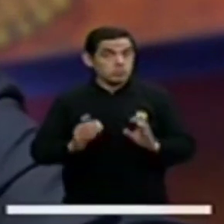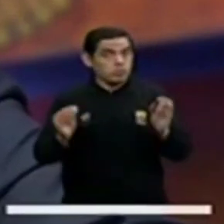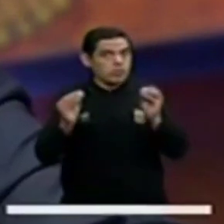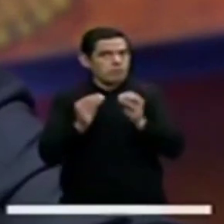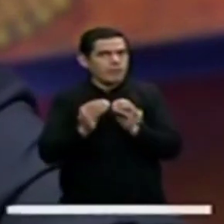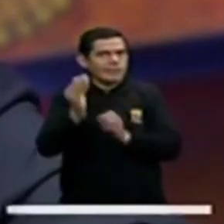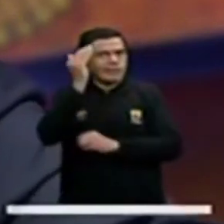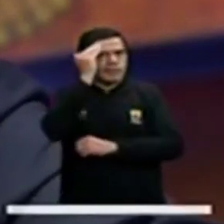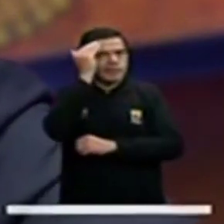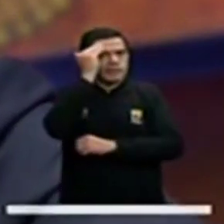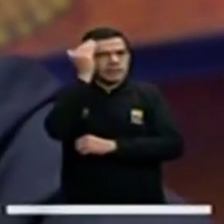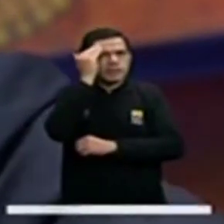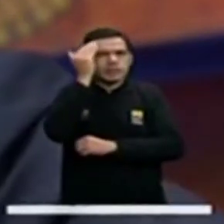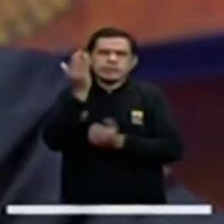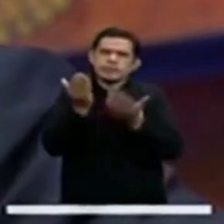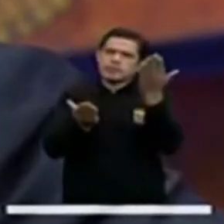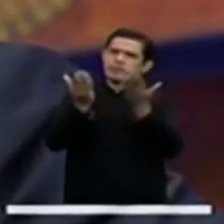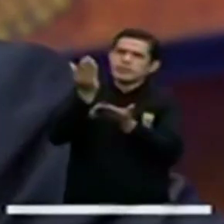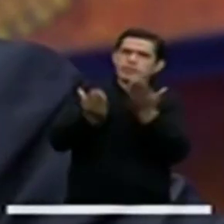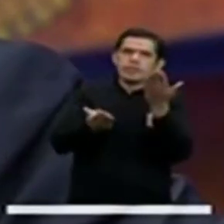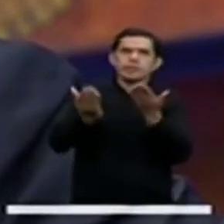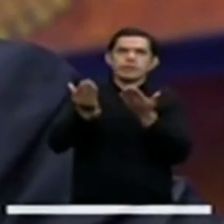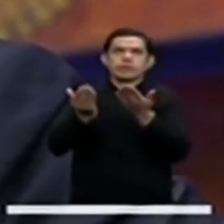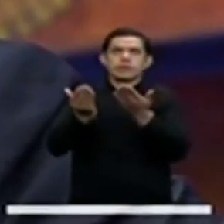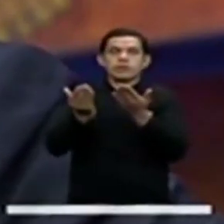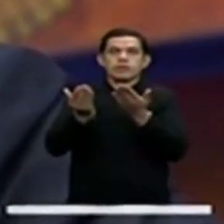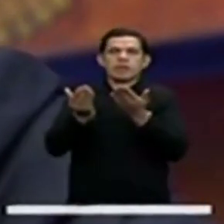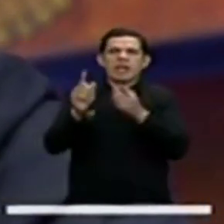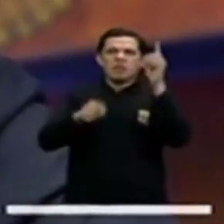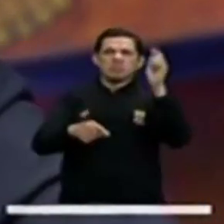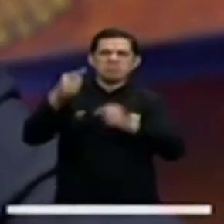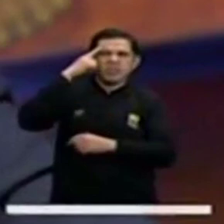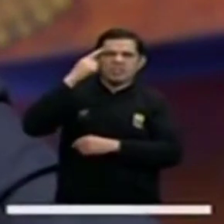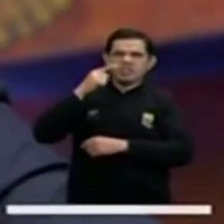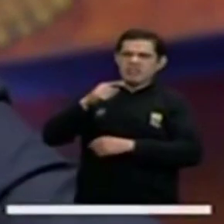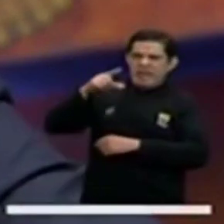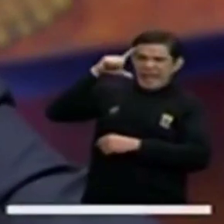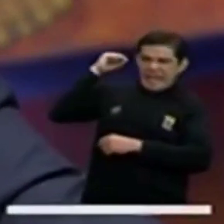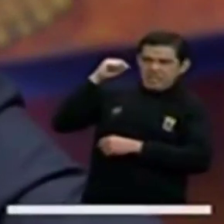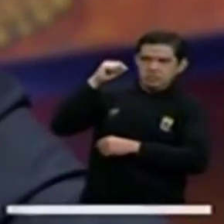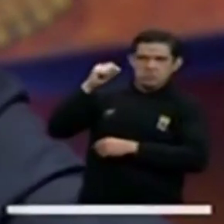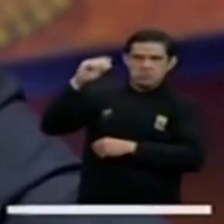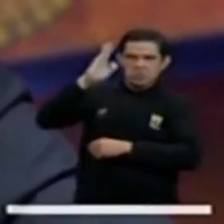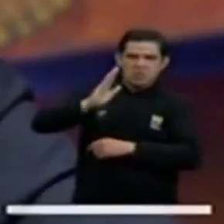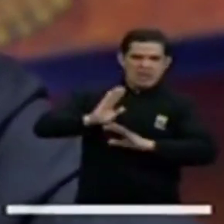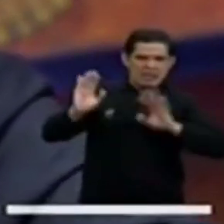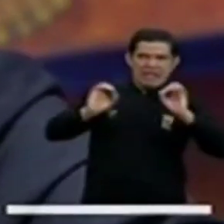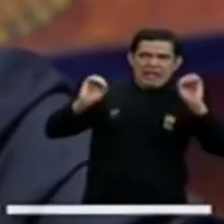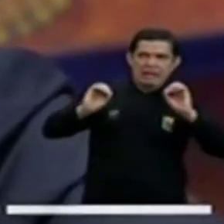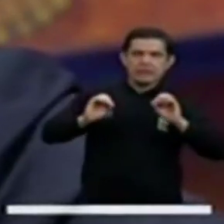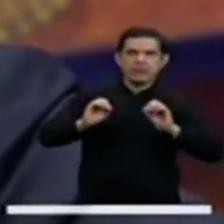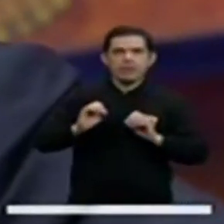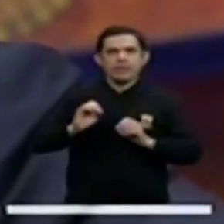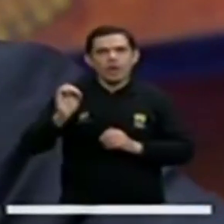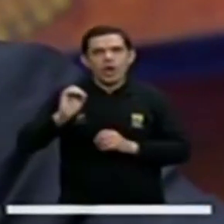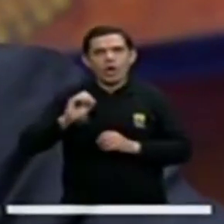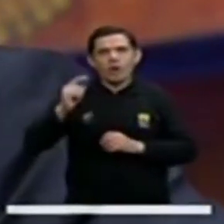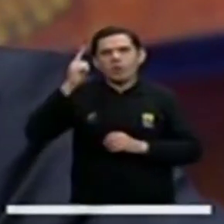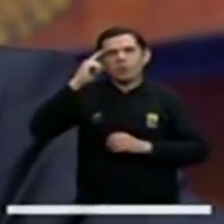lo improbable que este día parecía para muchos, que en un momento dado todo esto